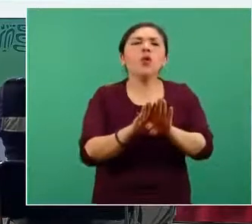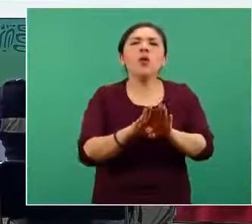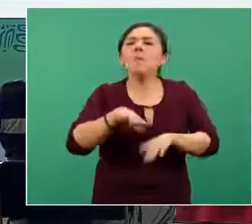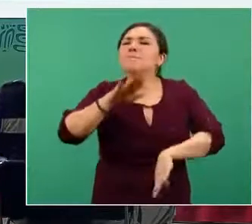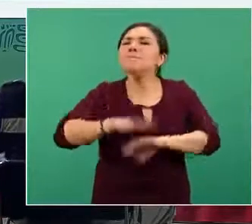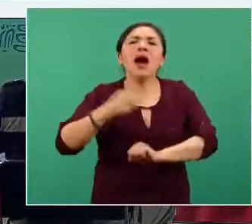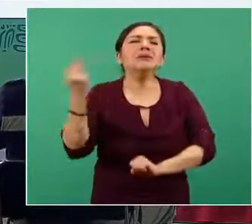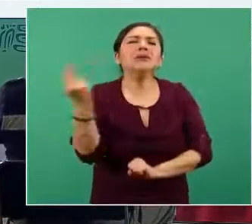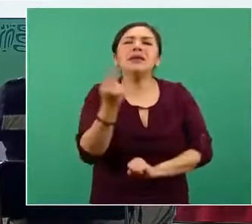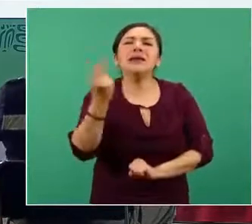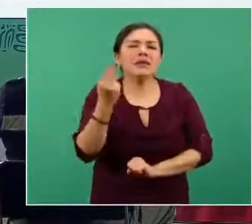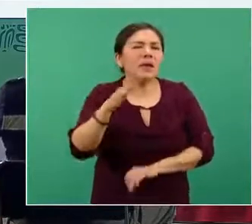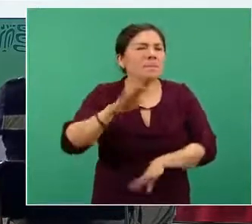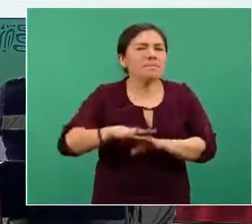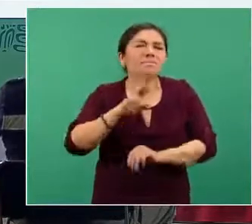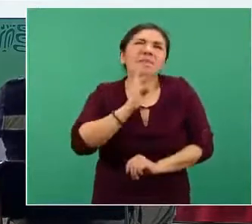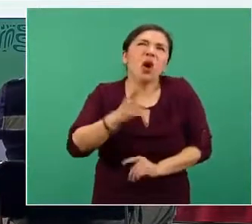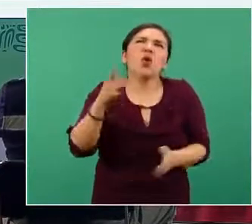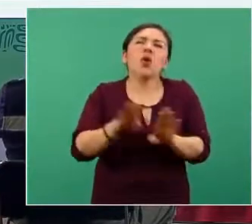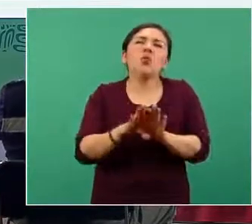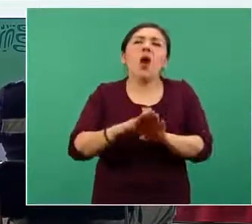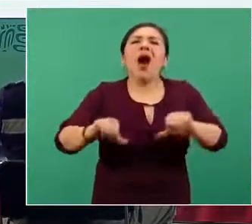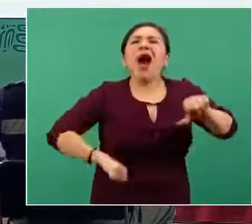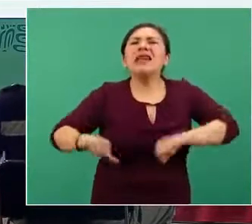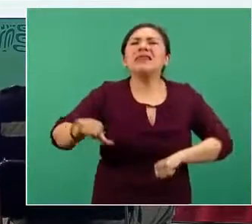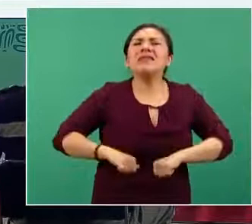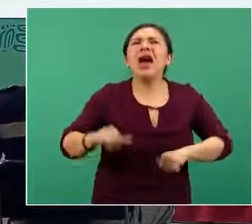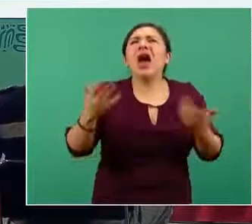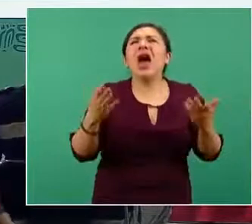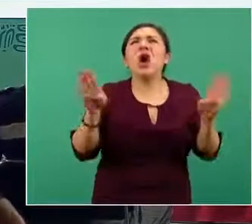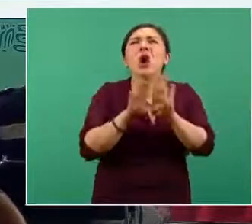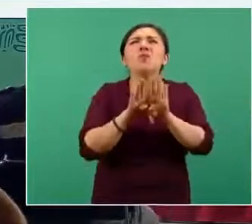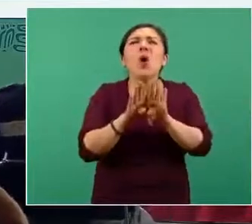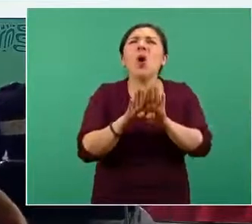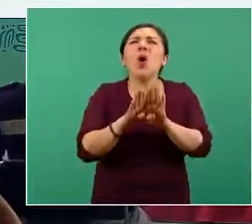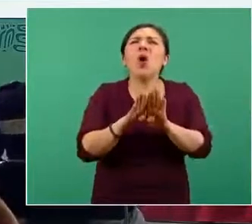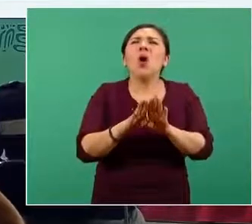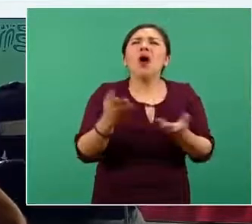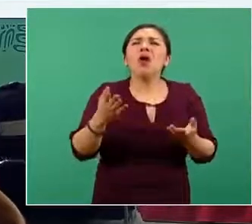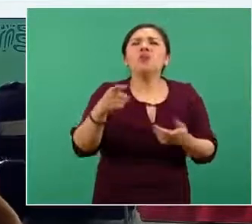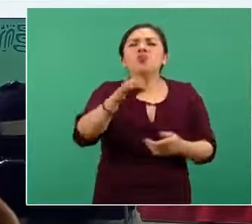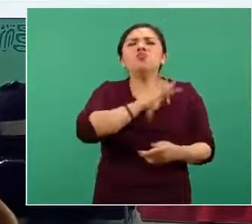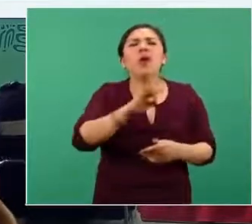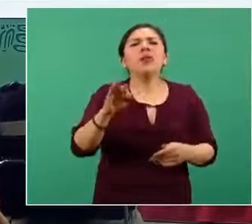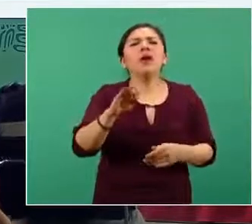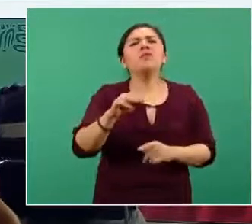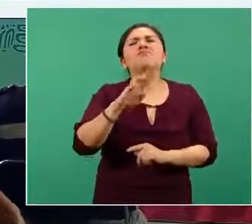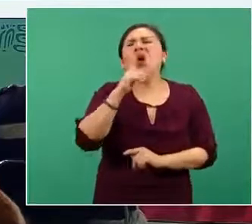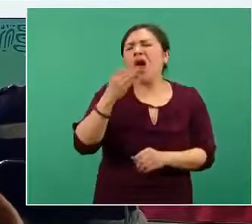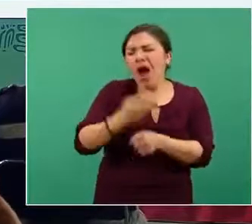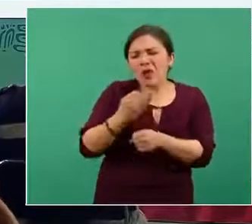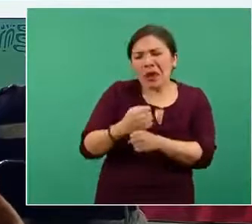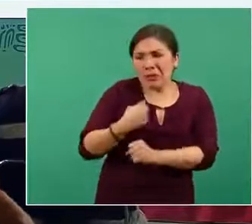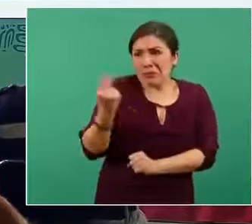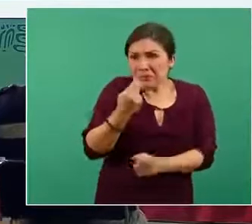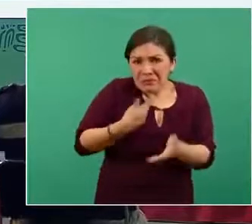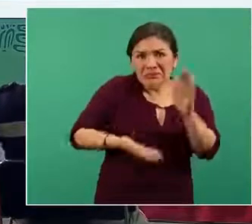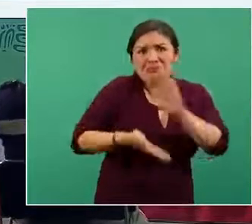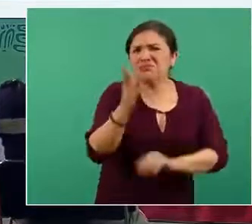esencial preferentemente, es decir, no realizar actividades que podemos tranquilamente postergarlas o dejarlas